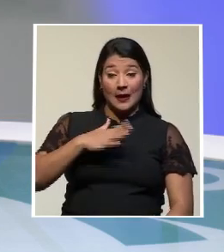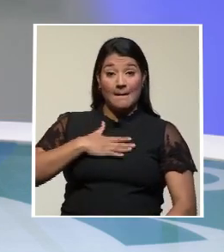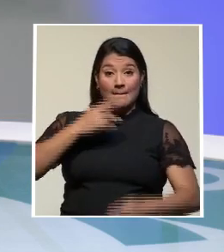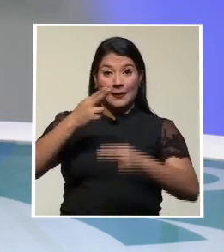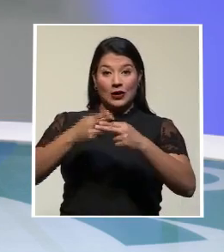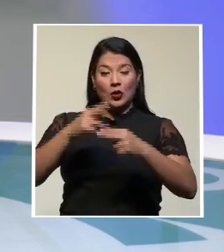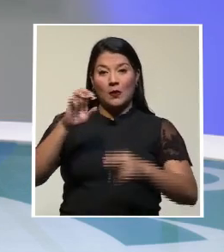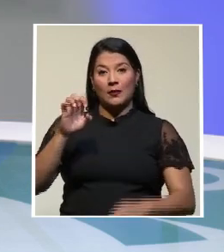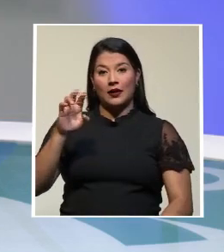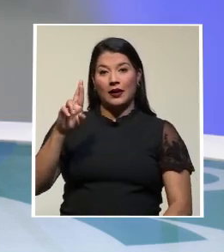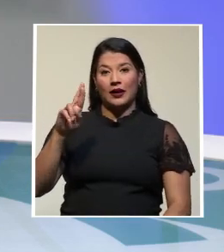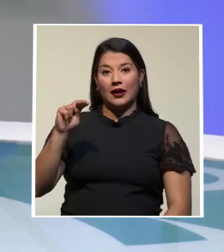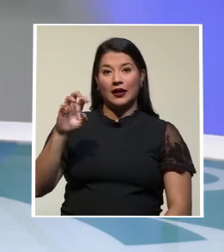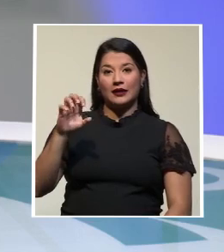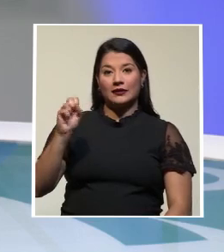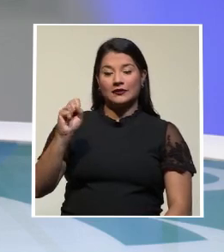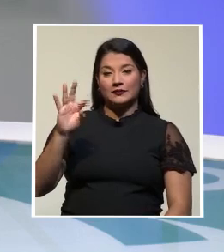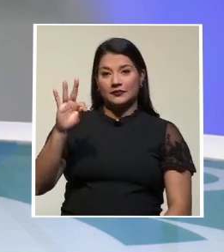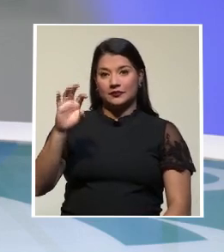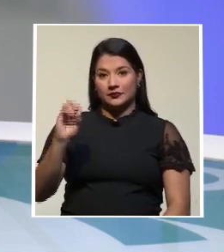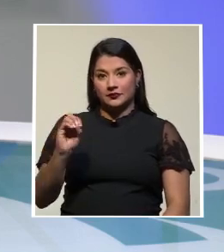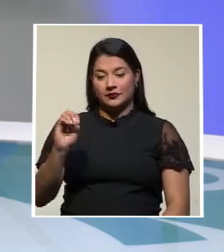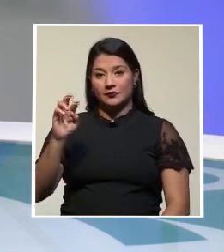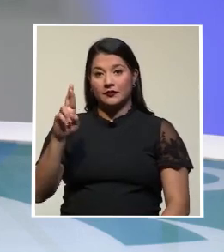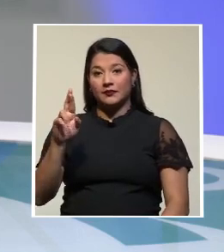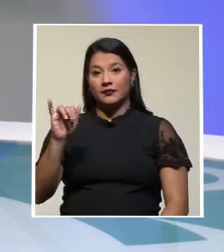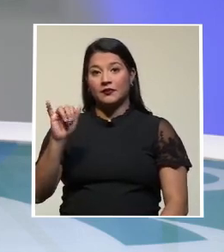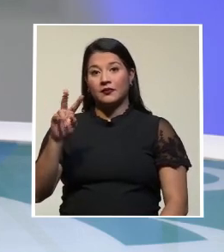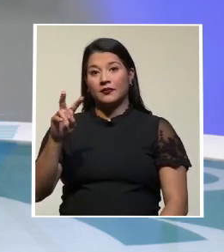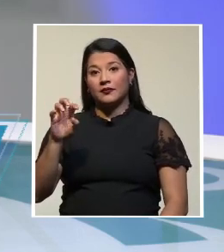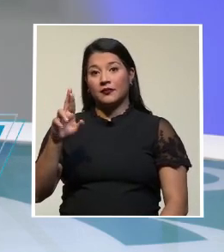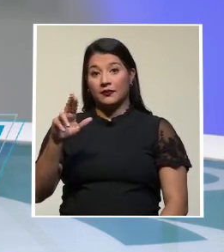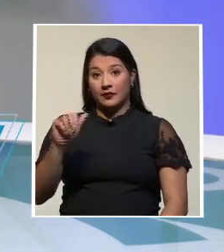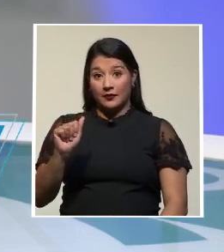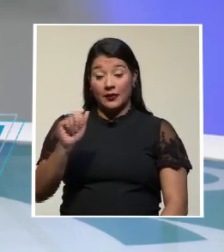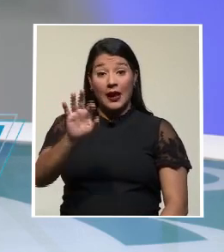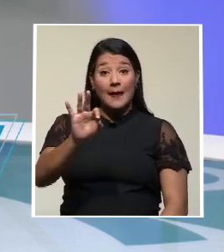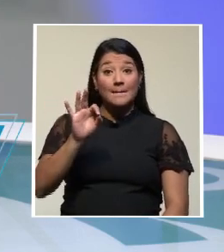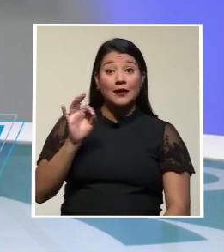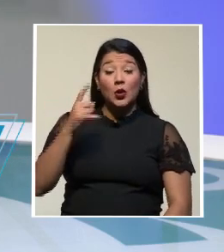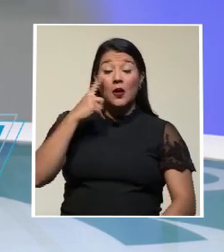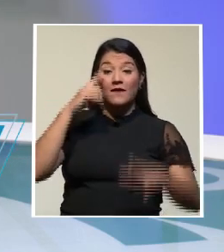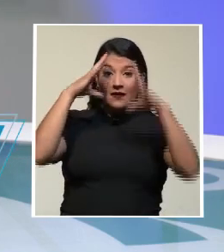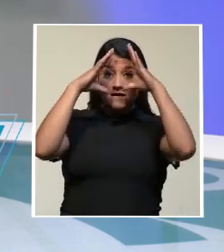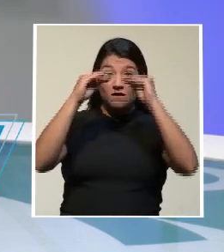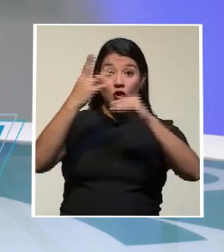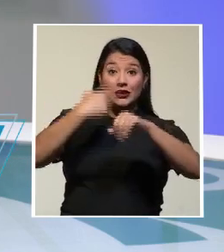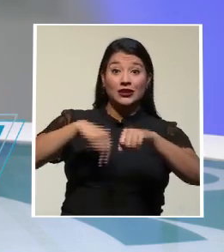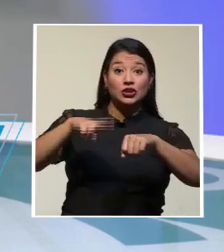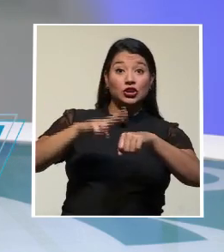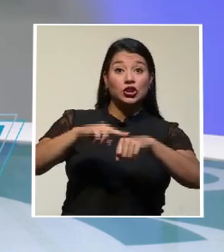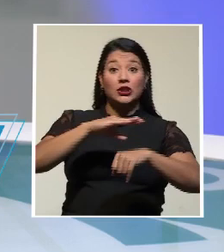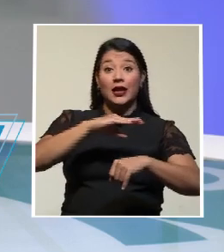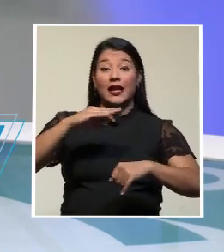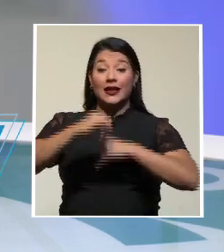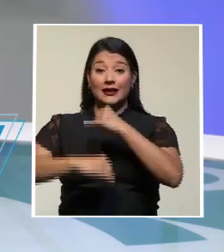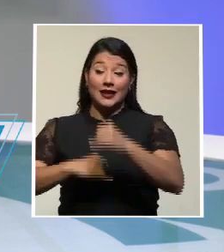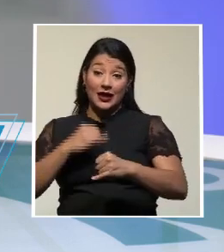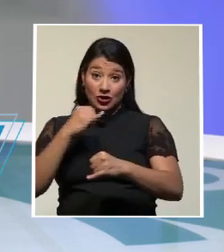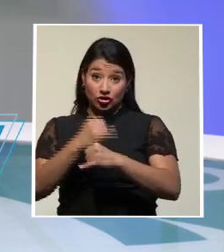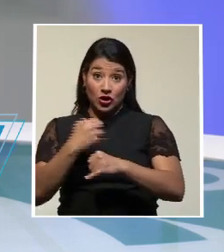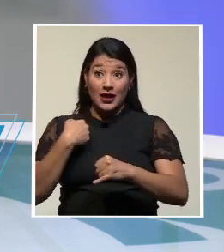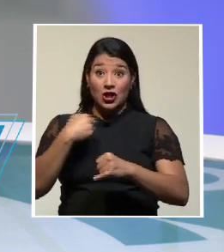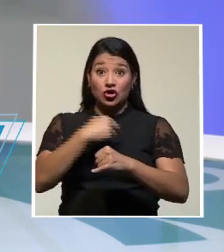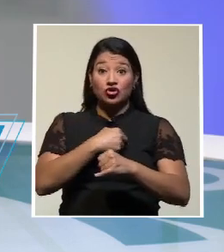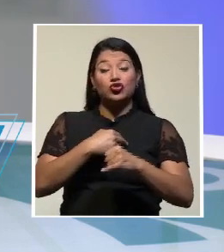Soy Ernesto Rivera. Los invitamos también a seguir toda la información nacional e internacional que